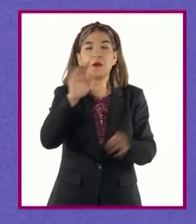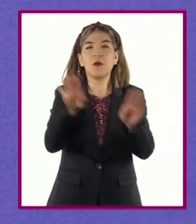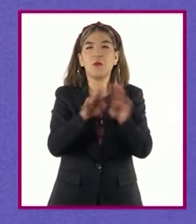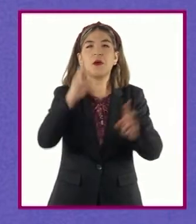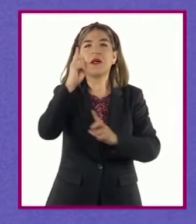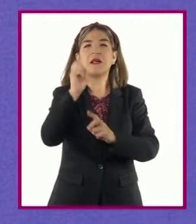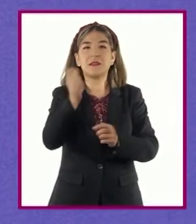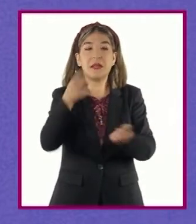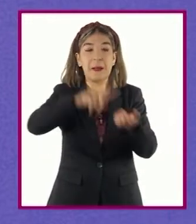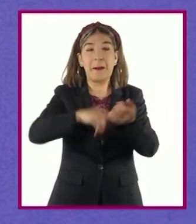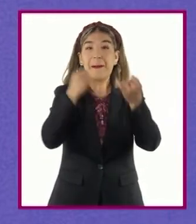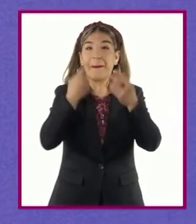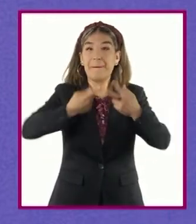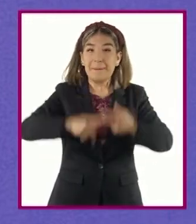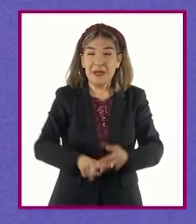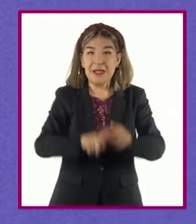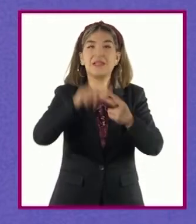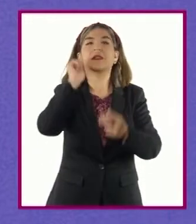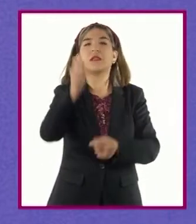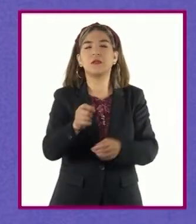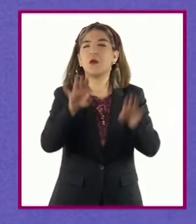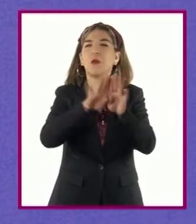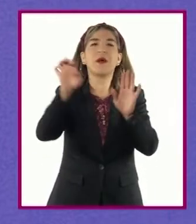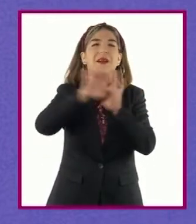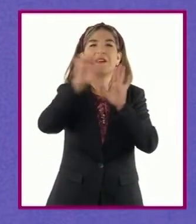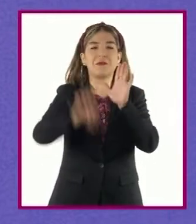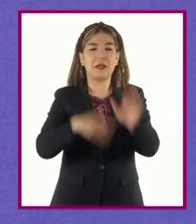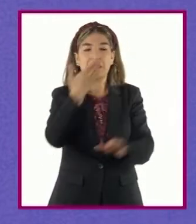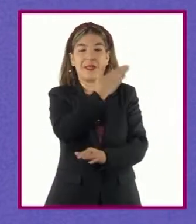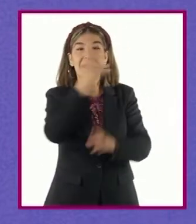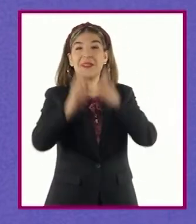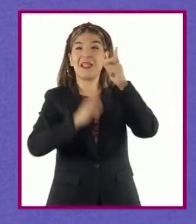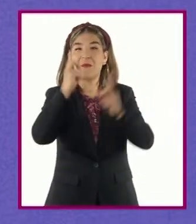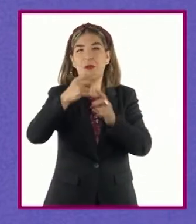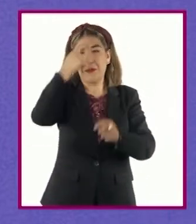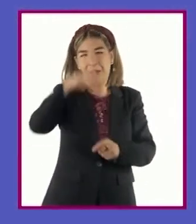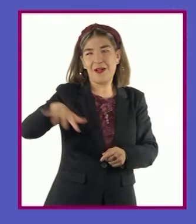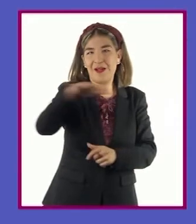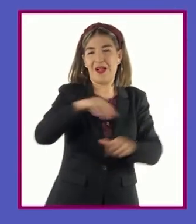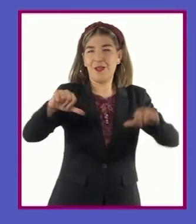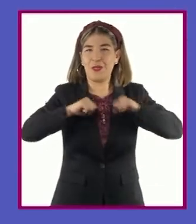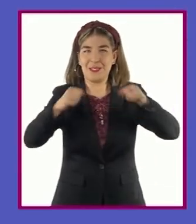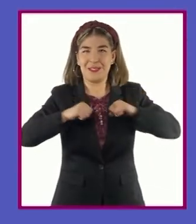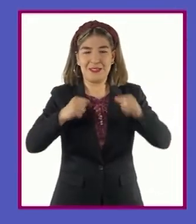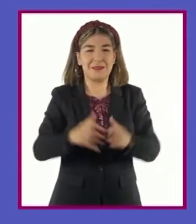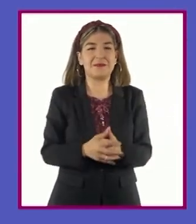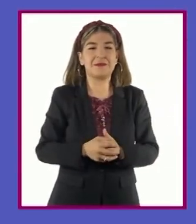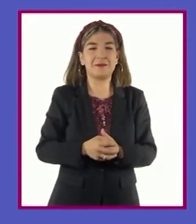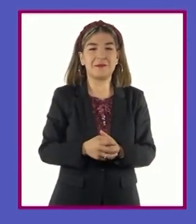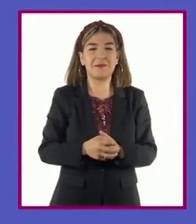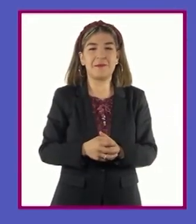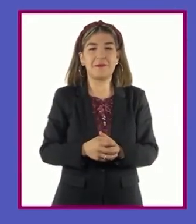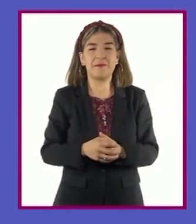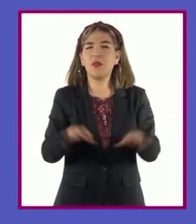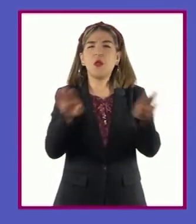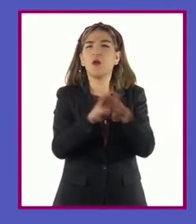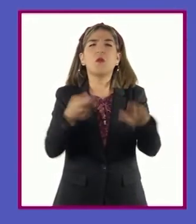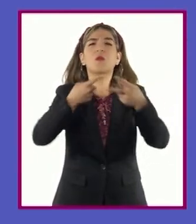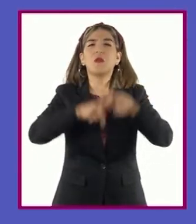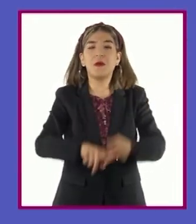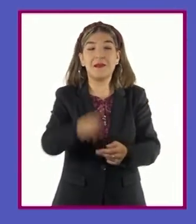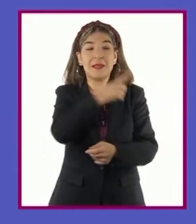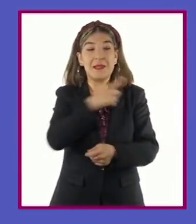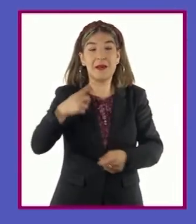la apertura, ejemplificando con el tema del deporte en la adolescencia. Para la apertura se